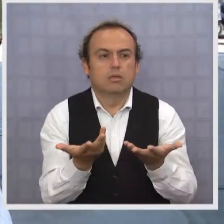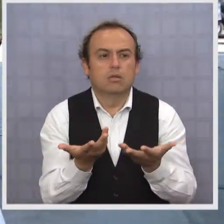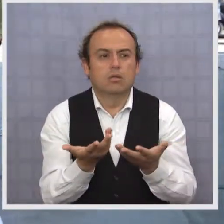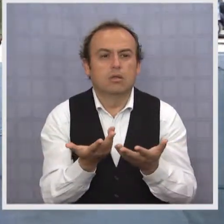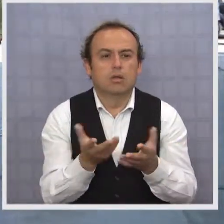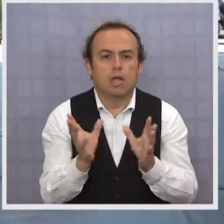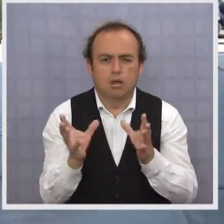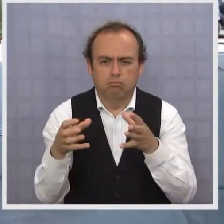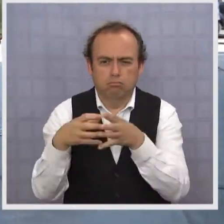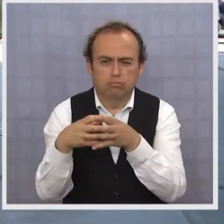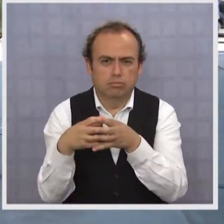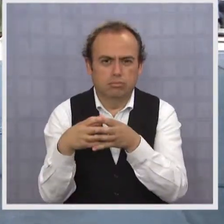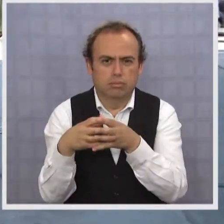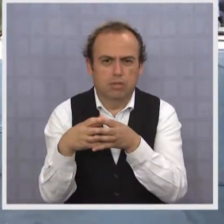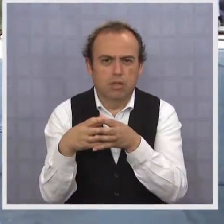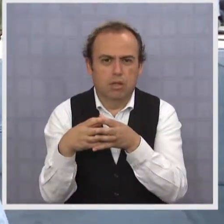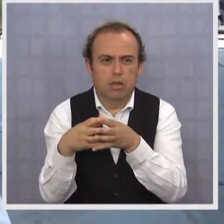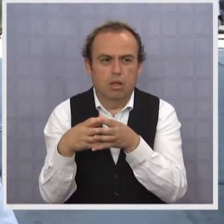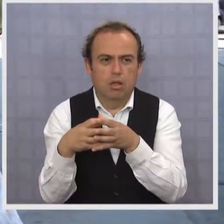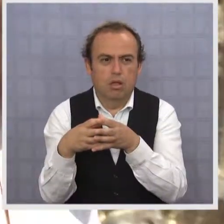se reunieron. Sí,